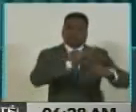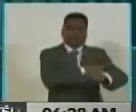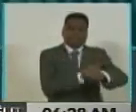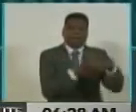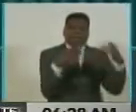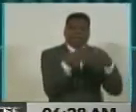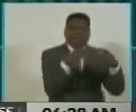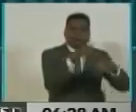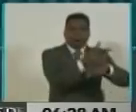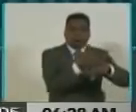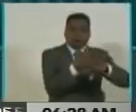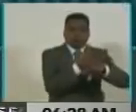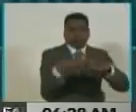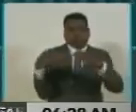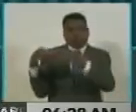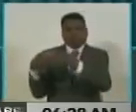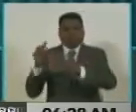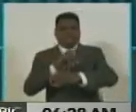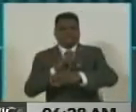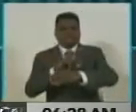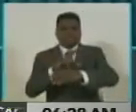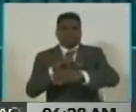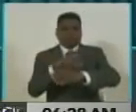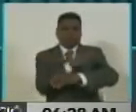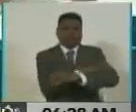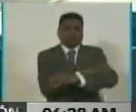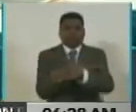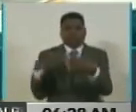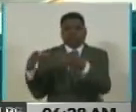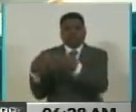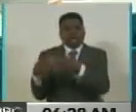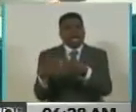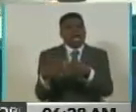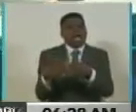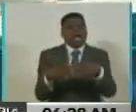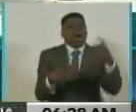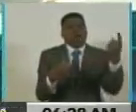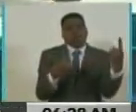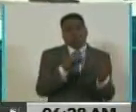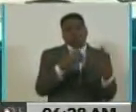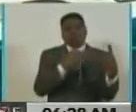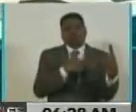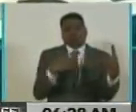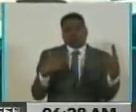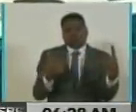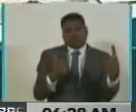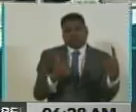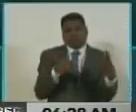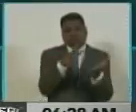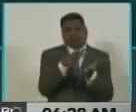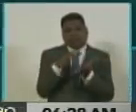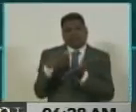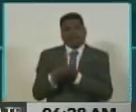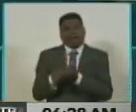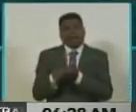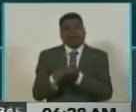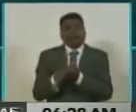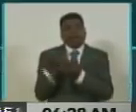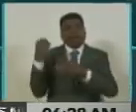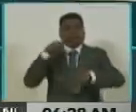luchando por el poder, uno por mantener el poder, el otro por apoderarse del poder. La oposición ganó unas elecciones bien